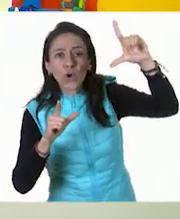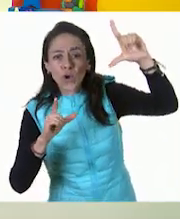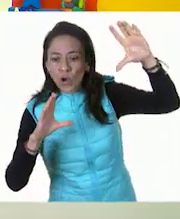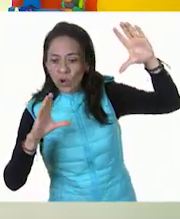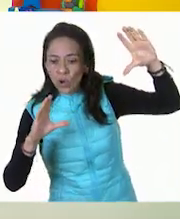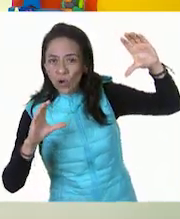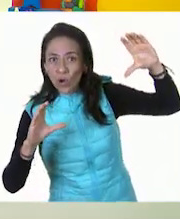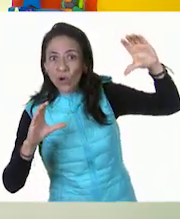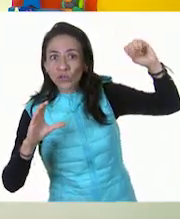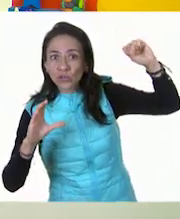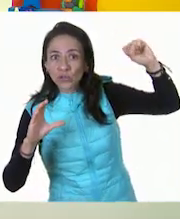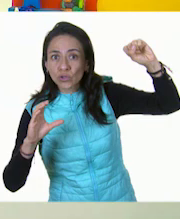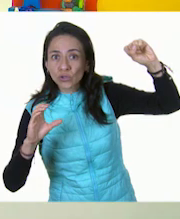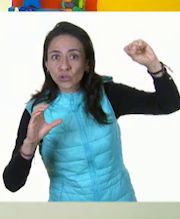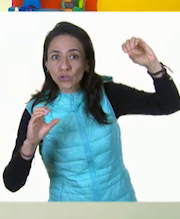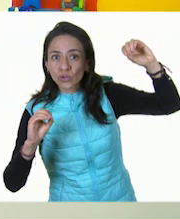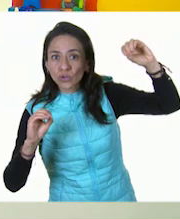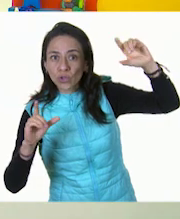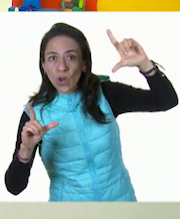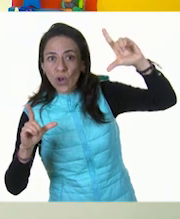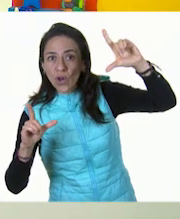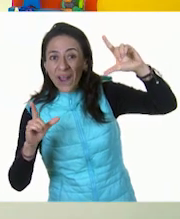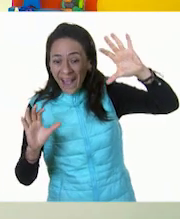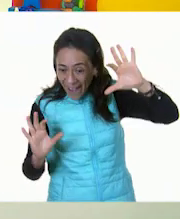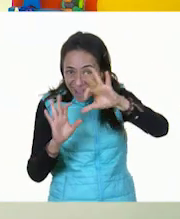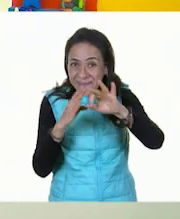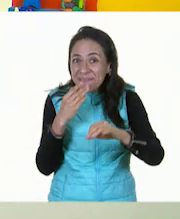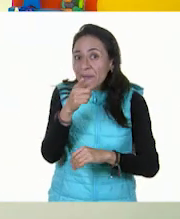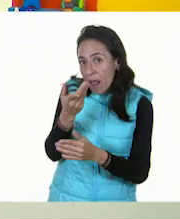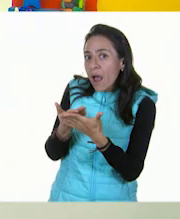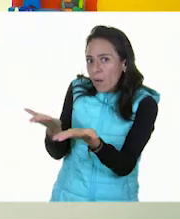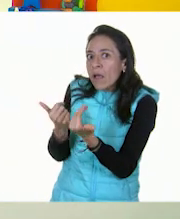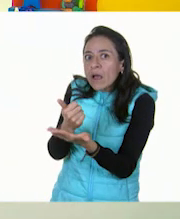casa piensen, muy bien. Voy a decir,